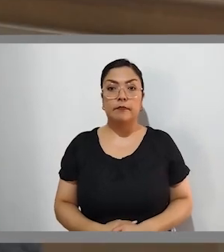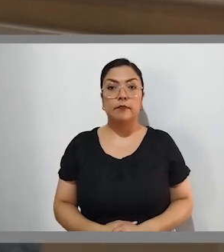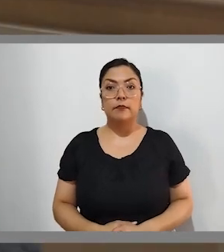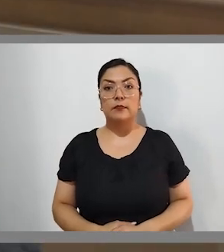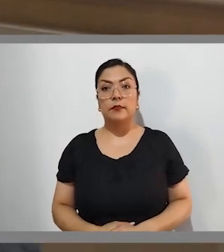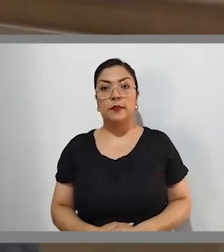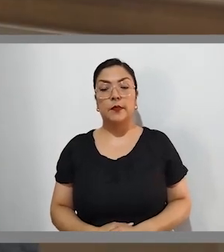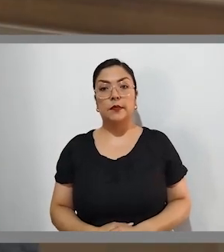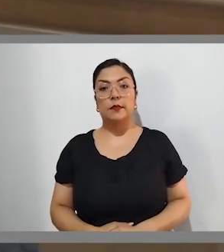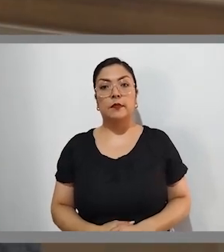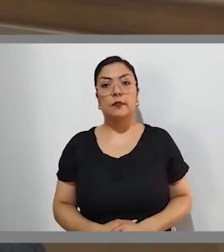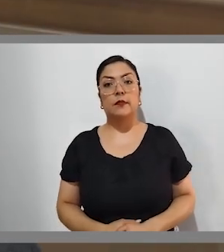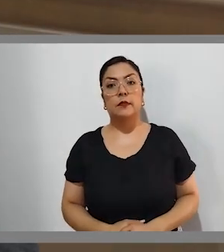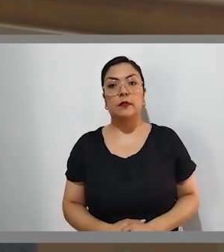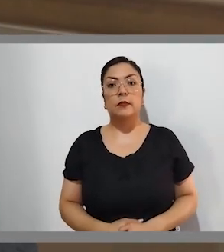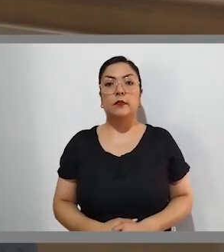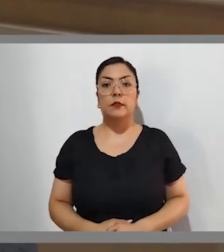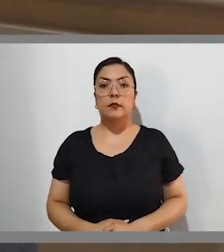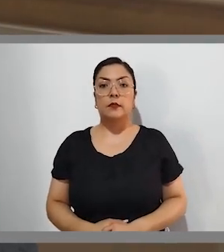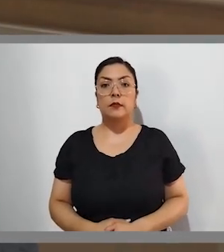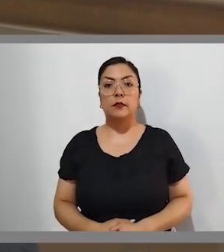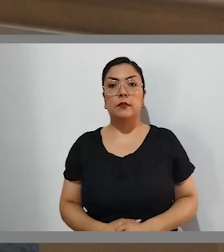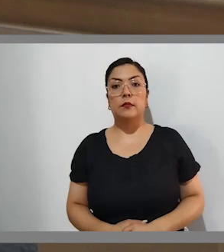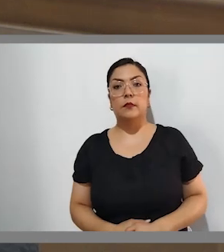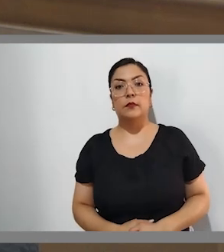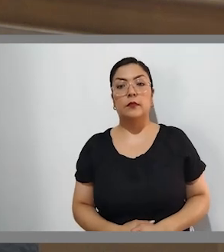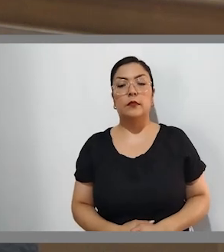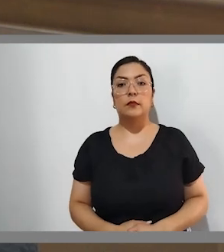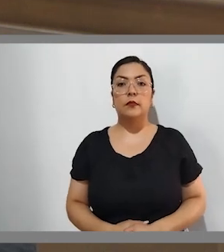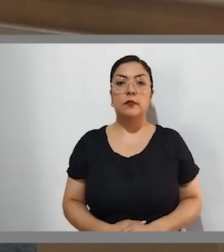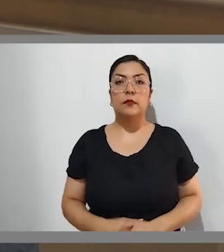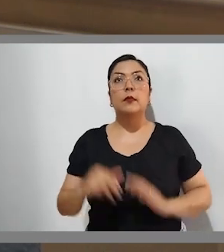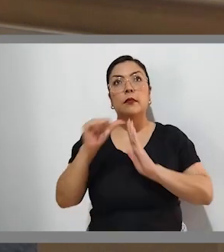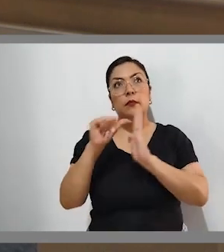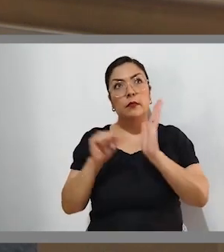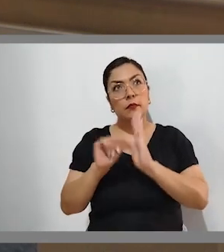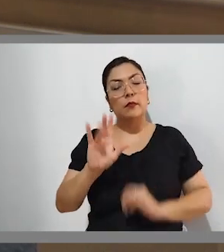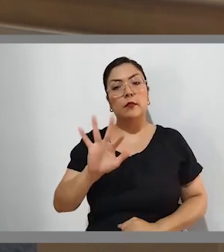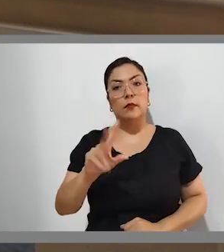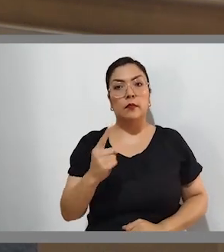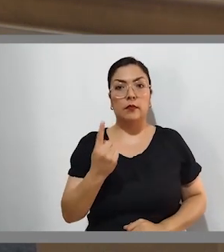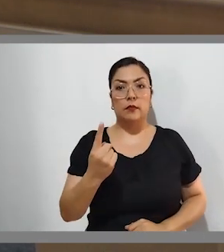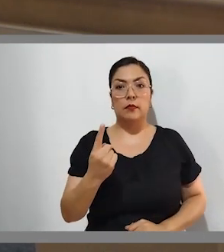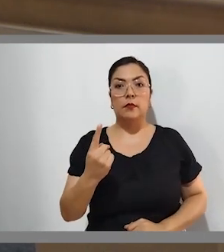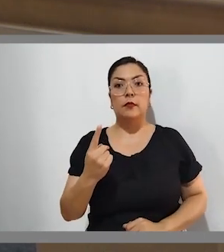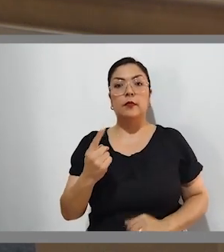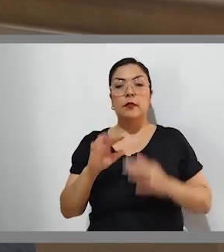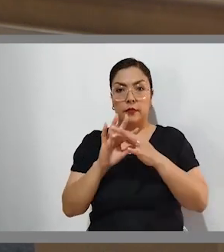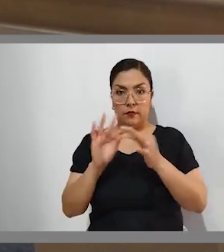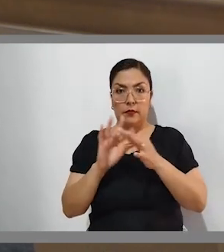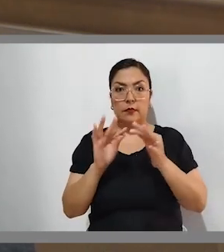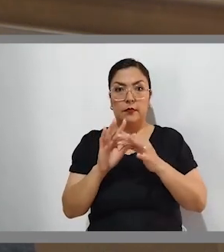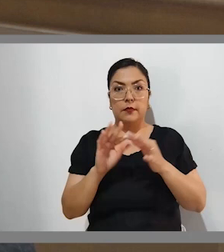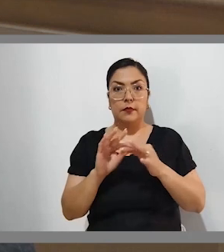que están a cargo de la Dirección de Organización están en el artículo 51 del Reglamento Interior. Son varias,